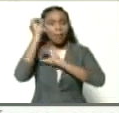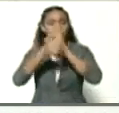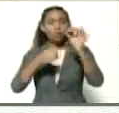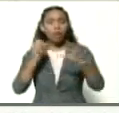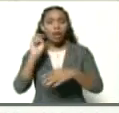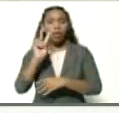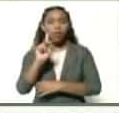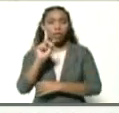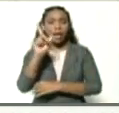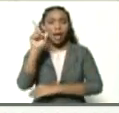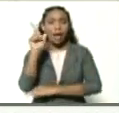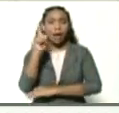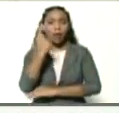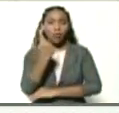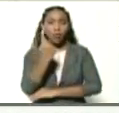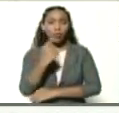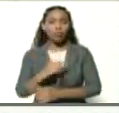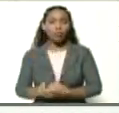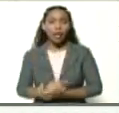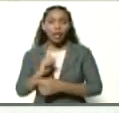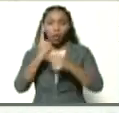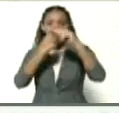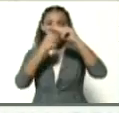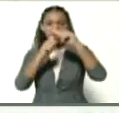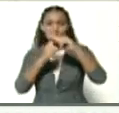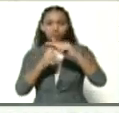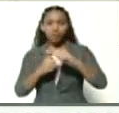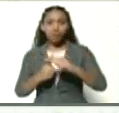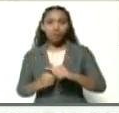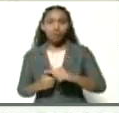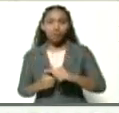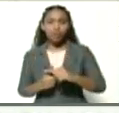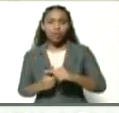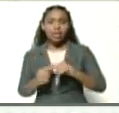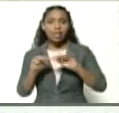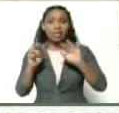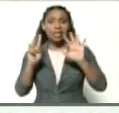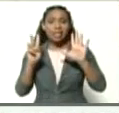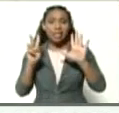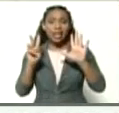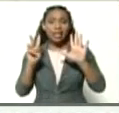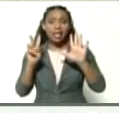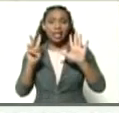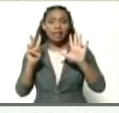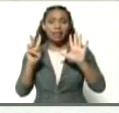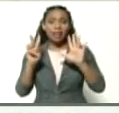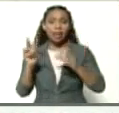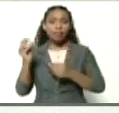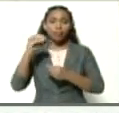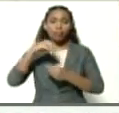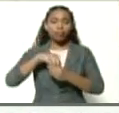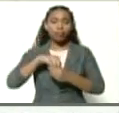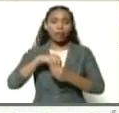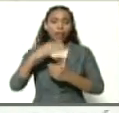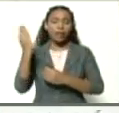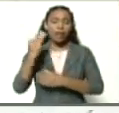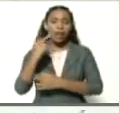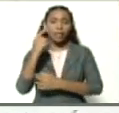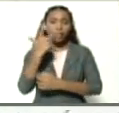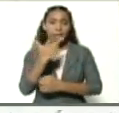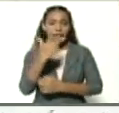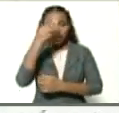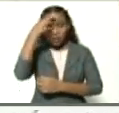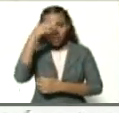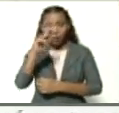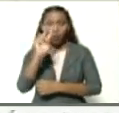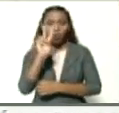1 caso. A esto debemos sumar, presidente, 7 casos importados, 3 procedentes de México, 2